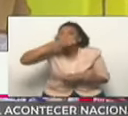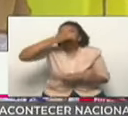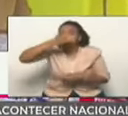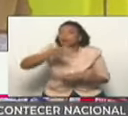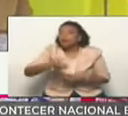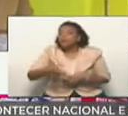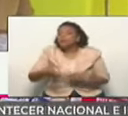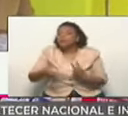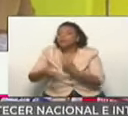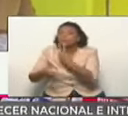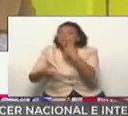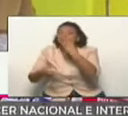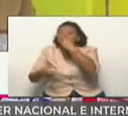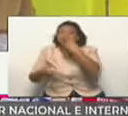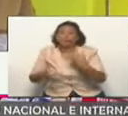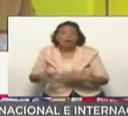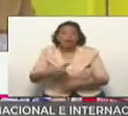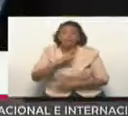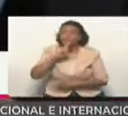No, es todo.